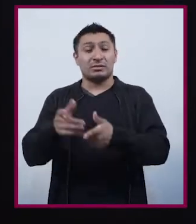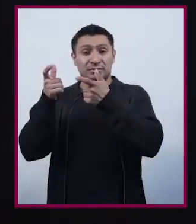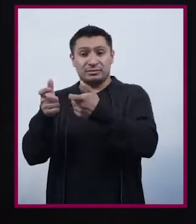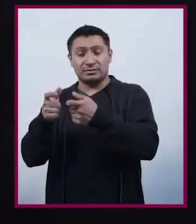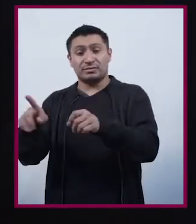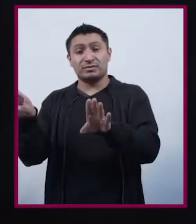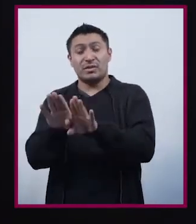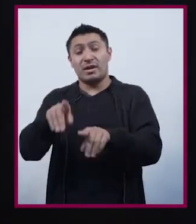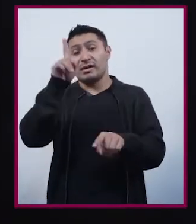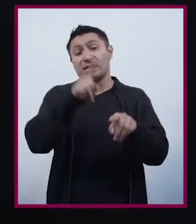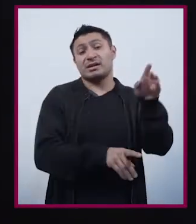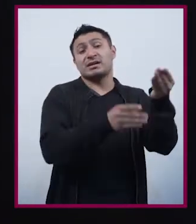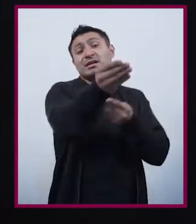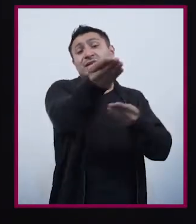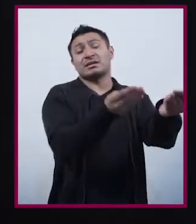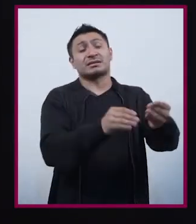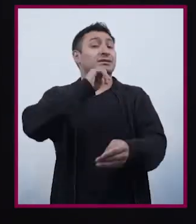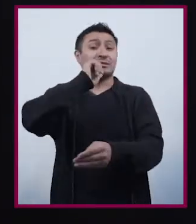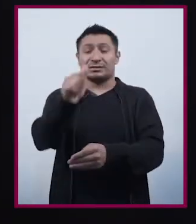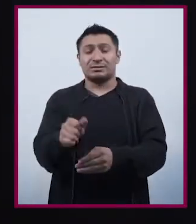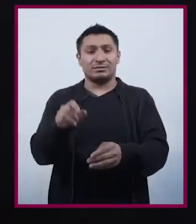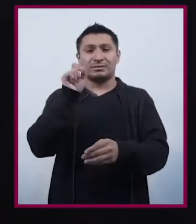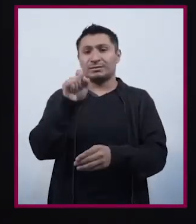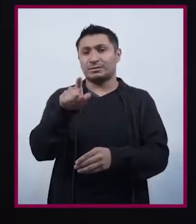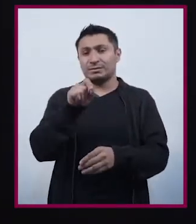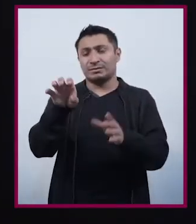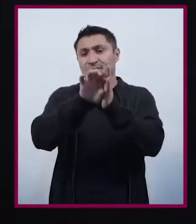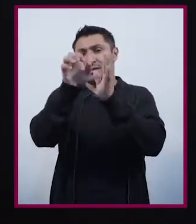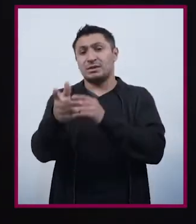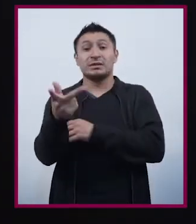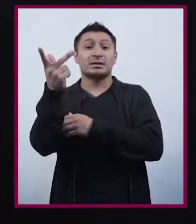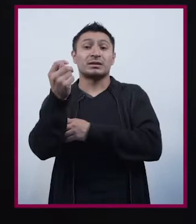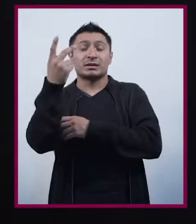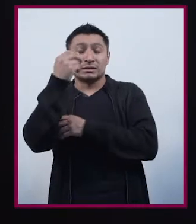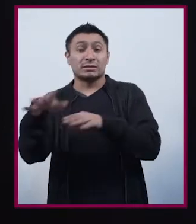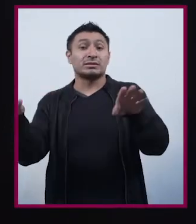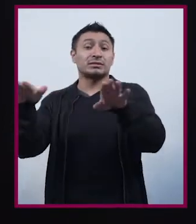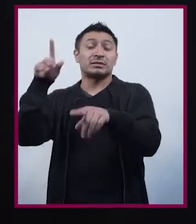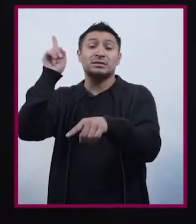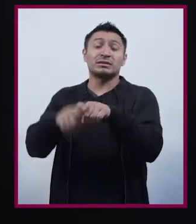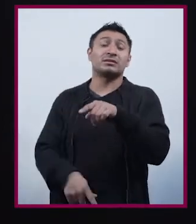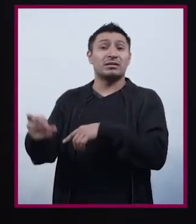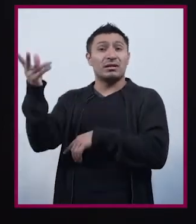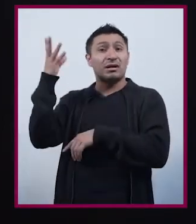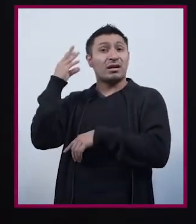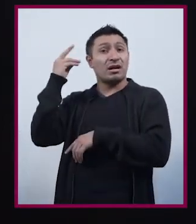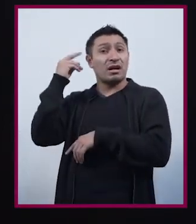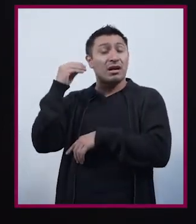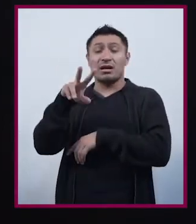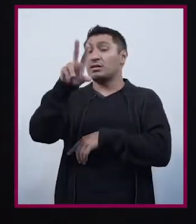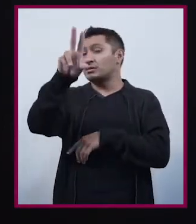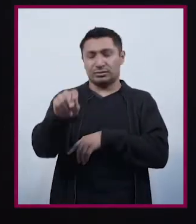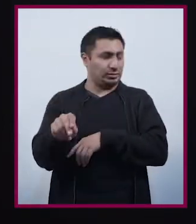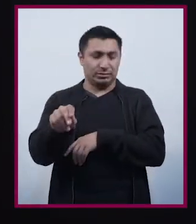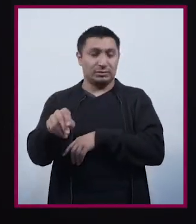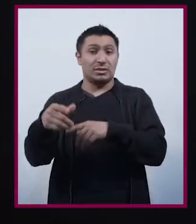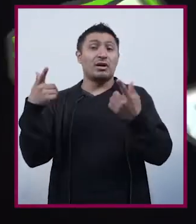a las primeras, ¿cierto? Del mismo modo que la televisión no sustituyó a la radio, como muchos creyeron en su